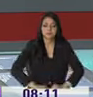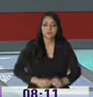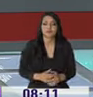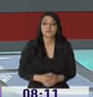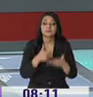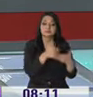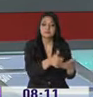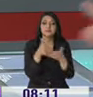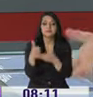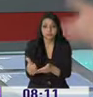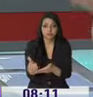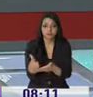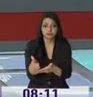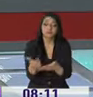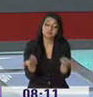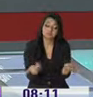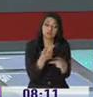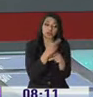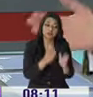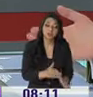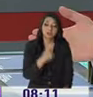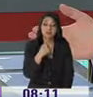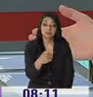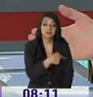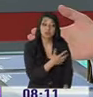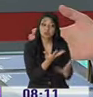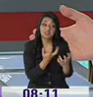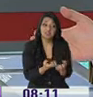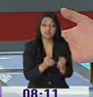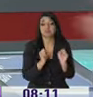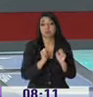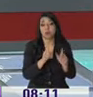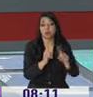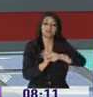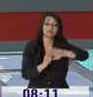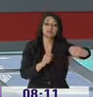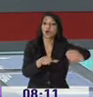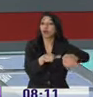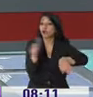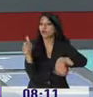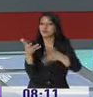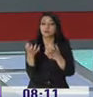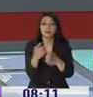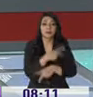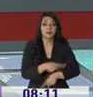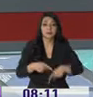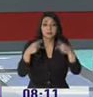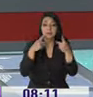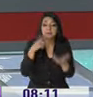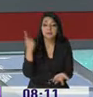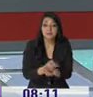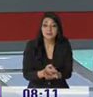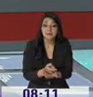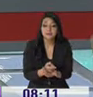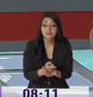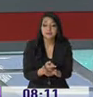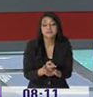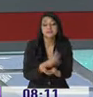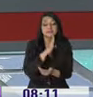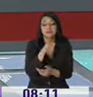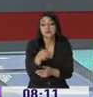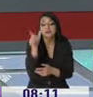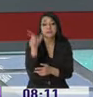de la ciudad. Ya le escuché al concejal que dijo, si no quieren, habrá otros. Y en la vida es verdad lo que dijo el concejal, siempre hay otros.